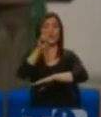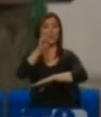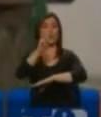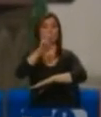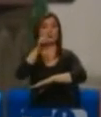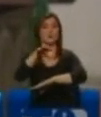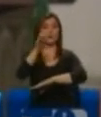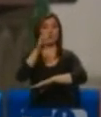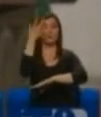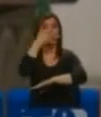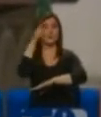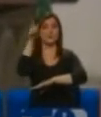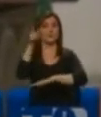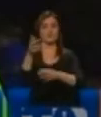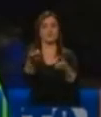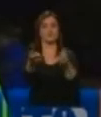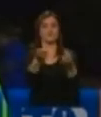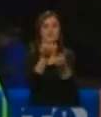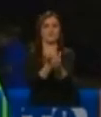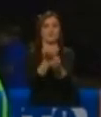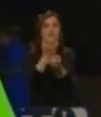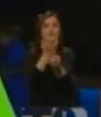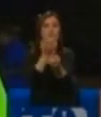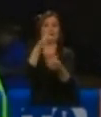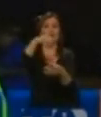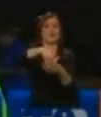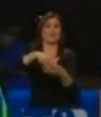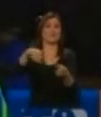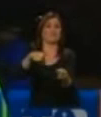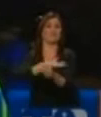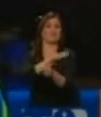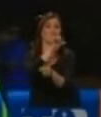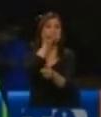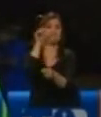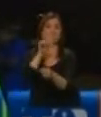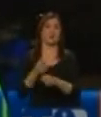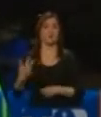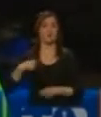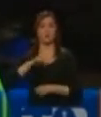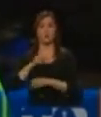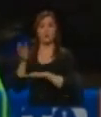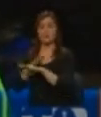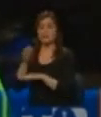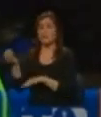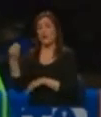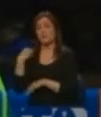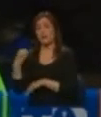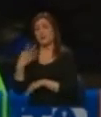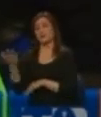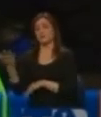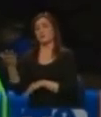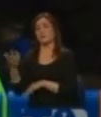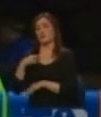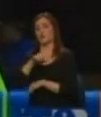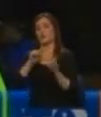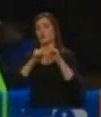una volqueta cargada con droga. Por información reservada, pues teníamos conocimiento que una organización narcodelictiva iba a movilizar un